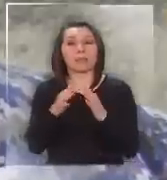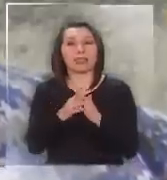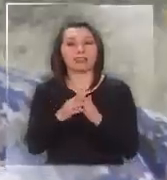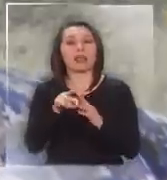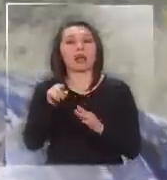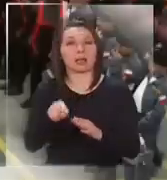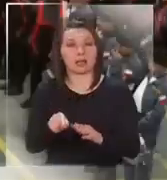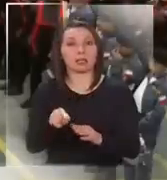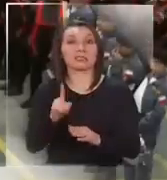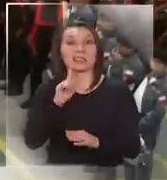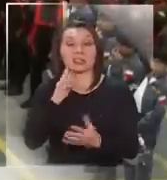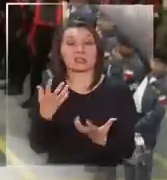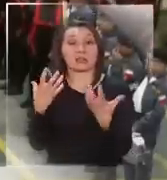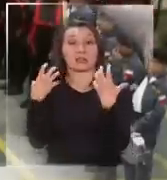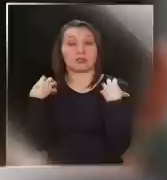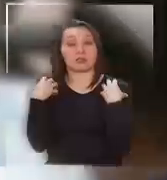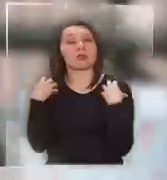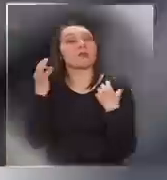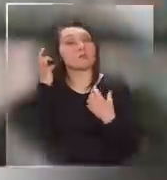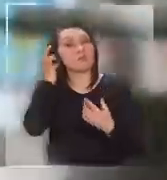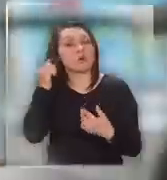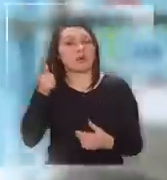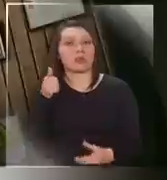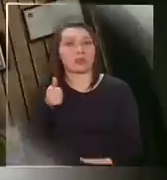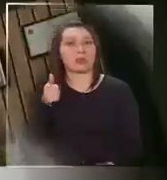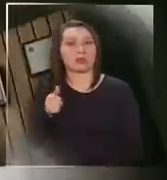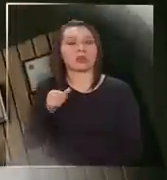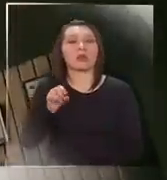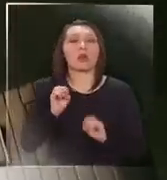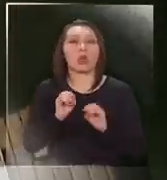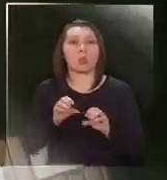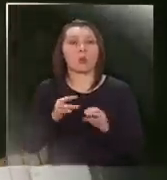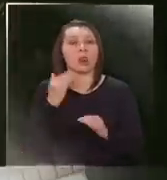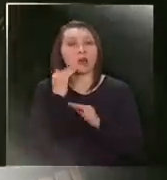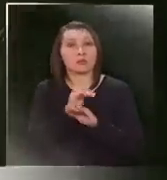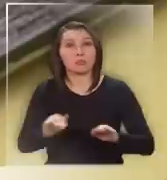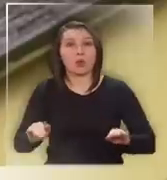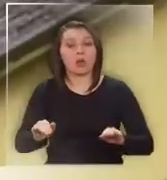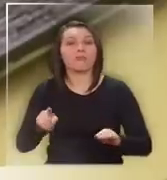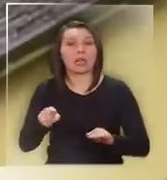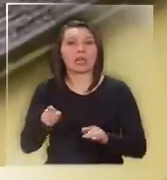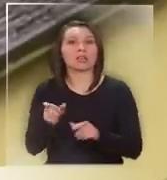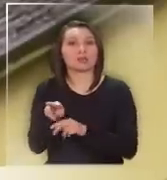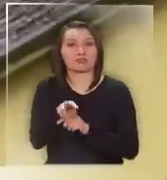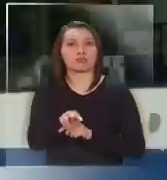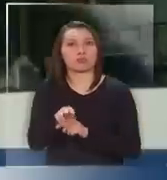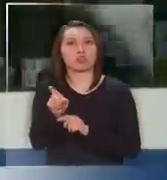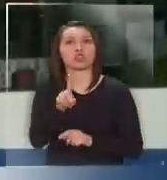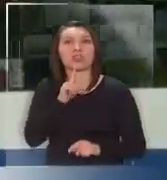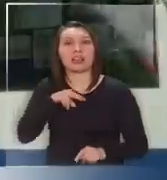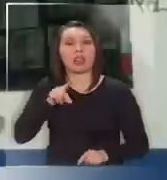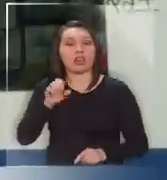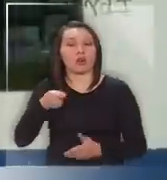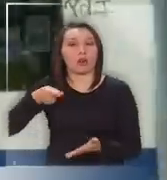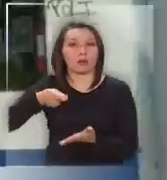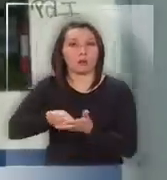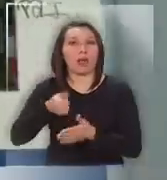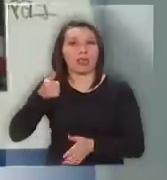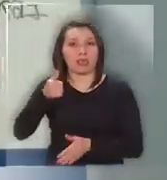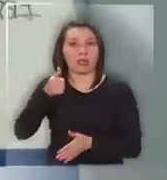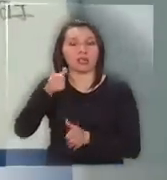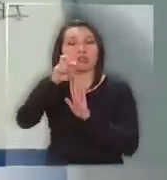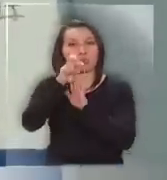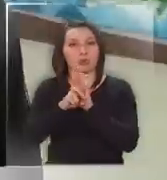quien comanda la institución es María Victoria Puga, una educadora de párvulo que es la sostenedora y directora del proyecto educacional.